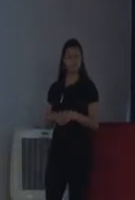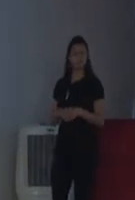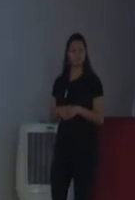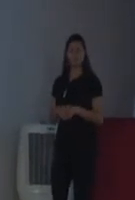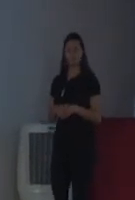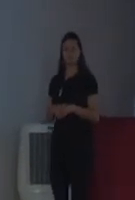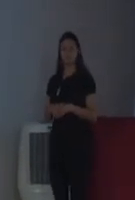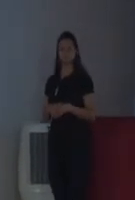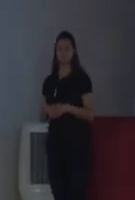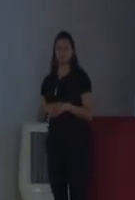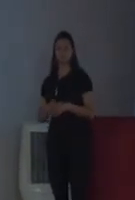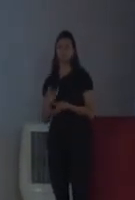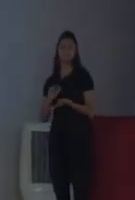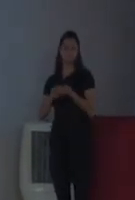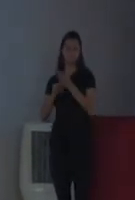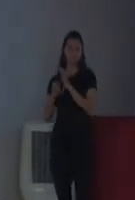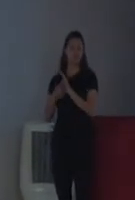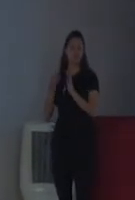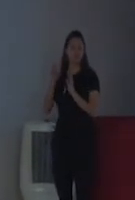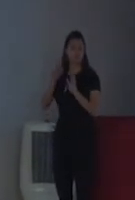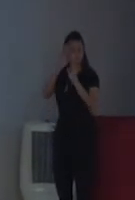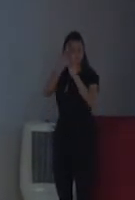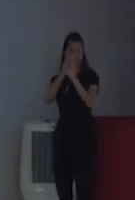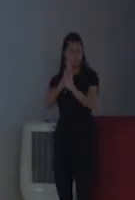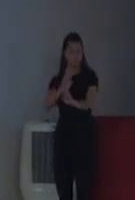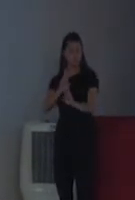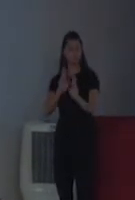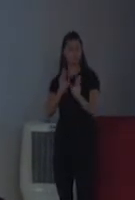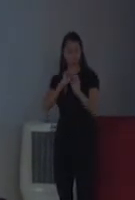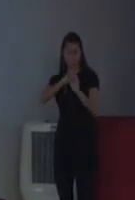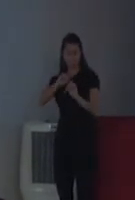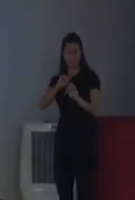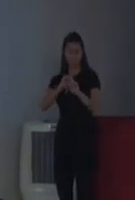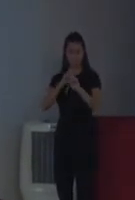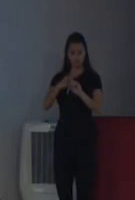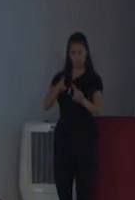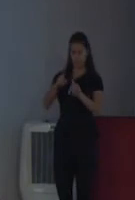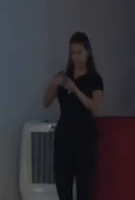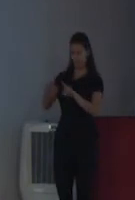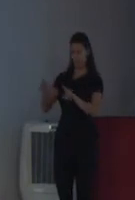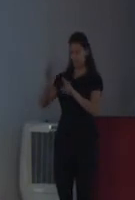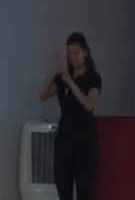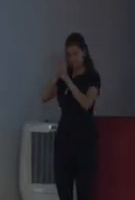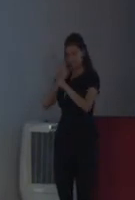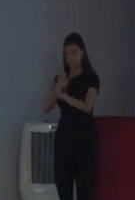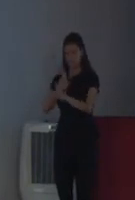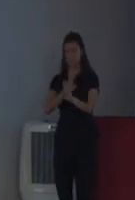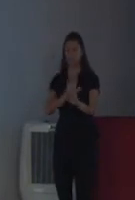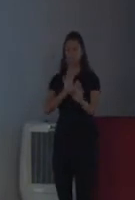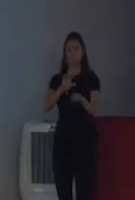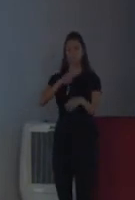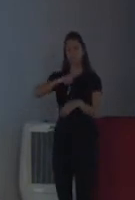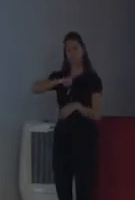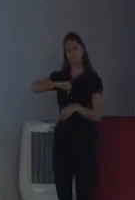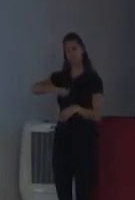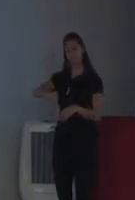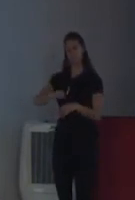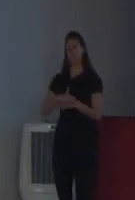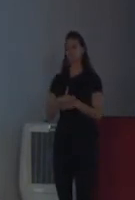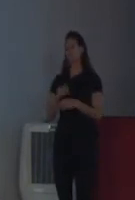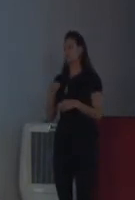que si bien es cierto, se tiene que respetar ese derecho a la diferencia, estos derechos son de